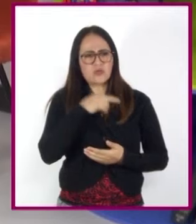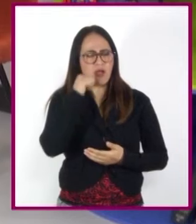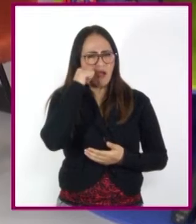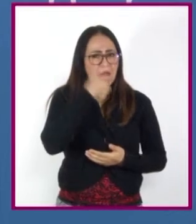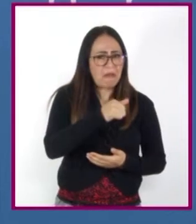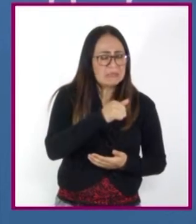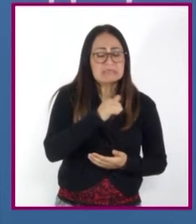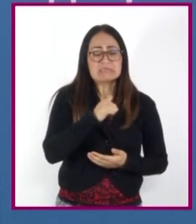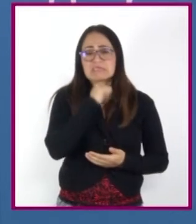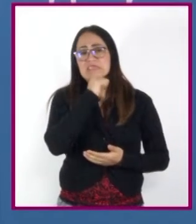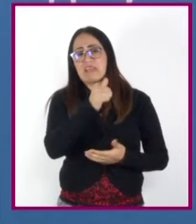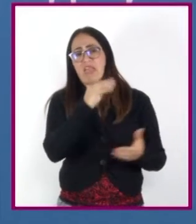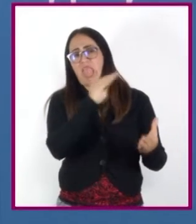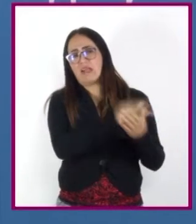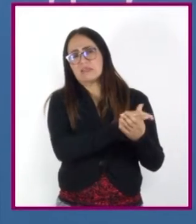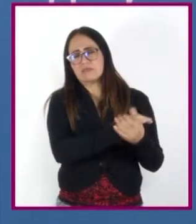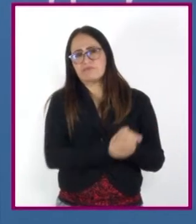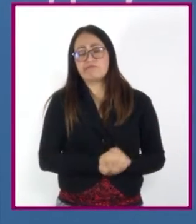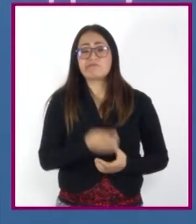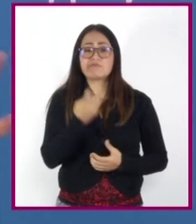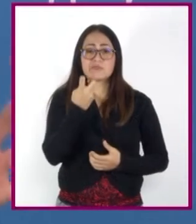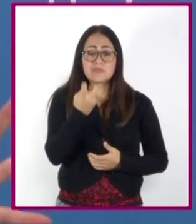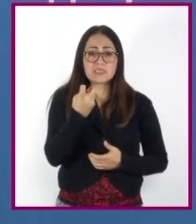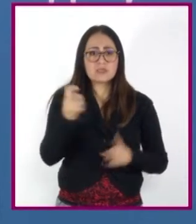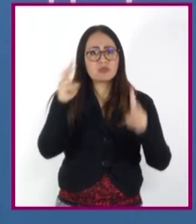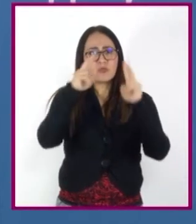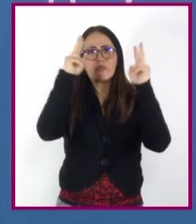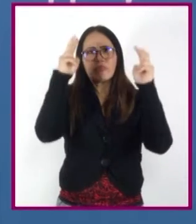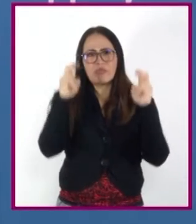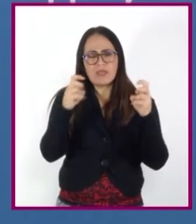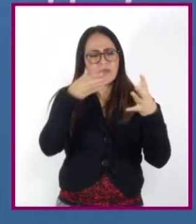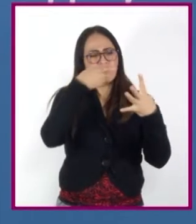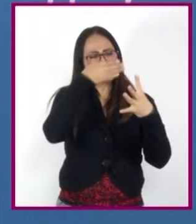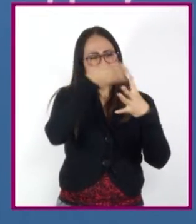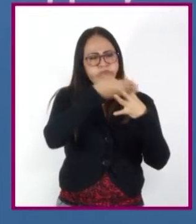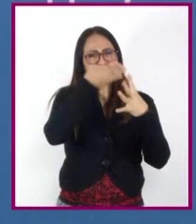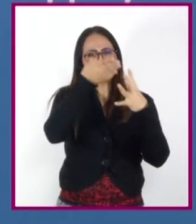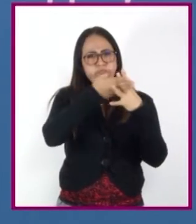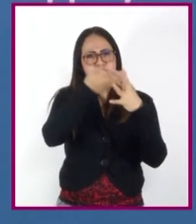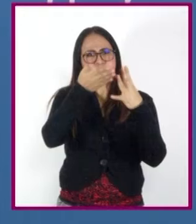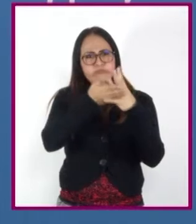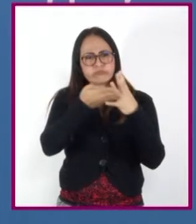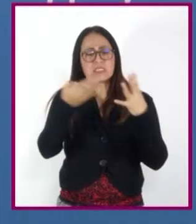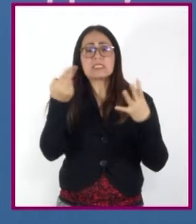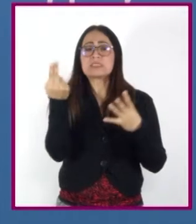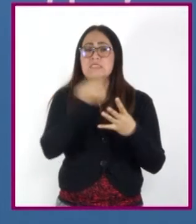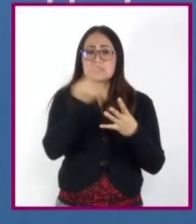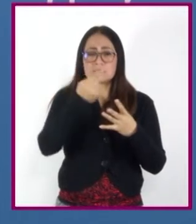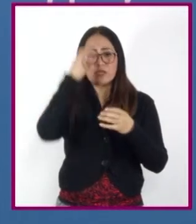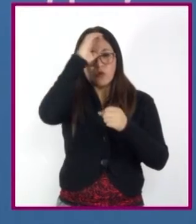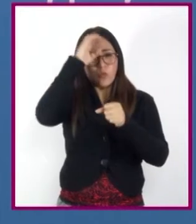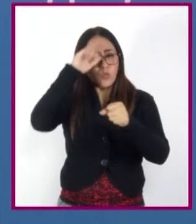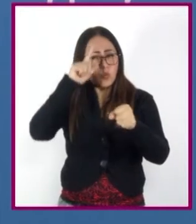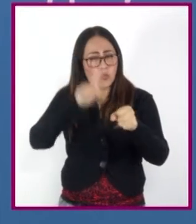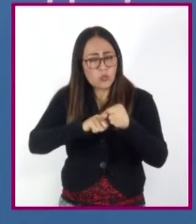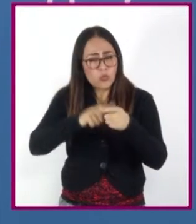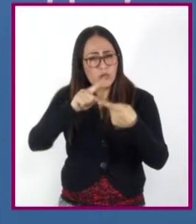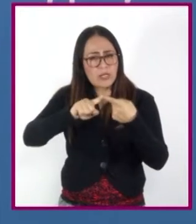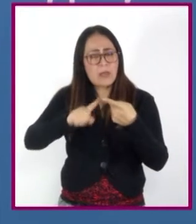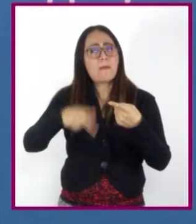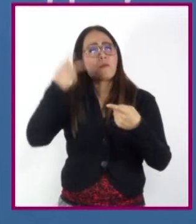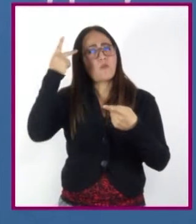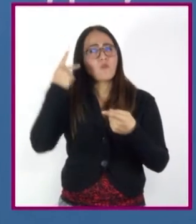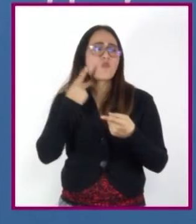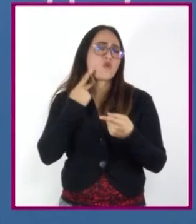comentado. Al ser un tema que abarca muchas áreas, se requiere fomentar una cultura, políticas